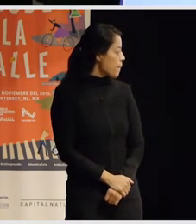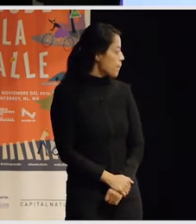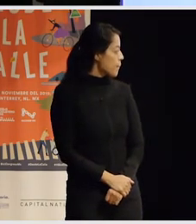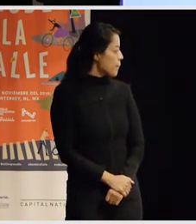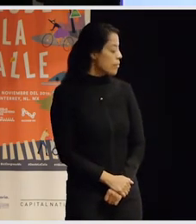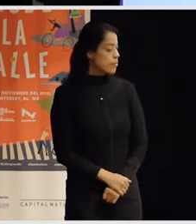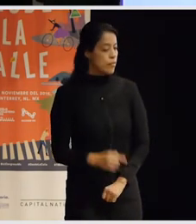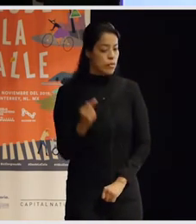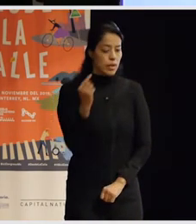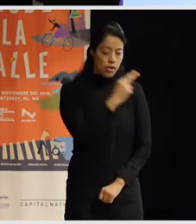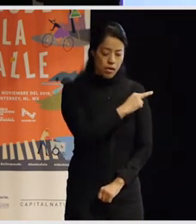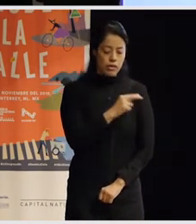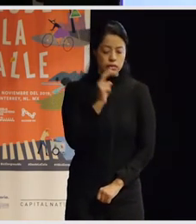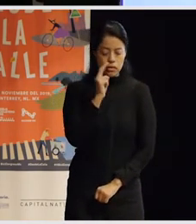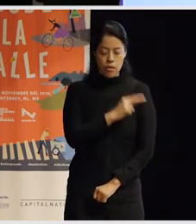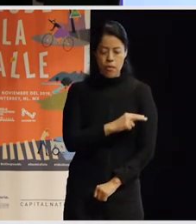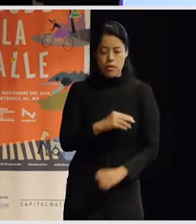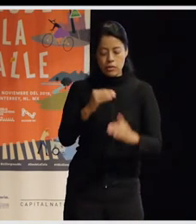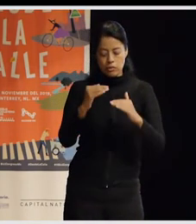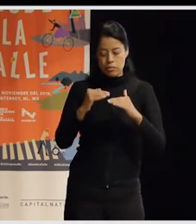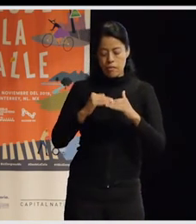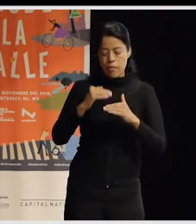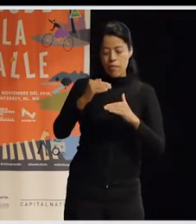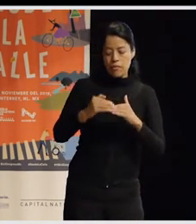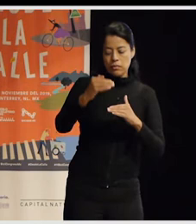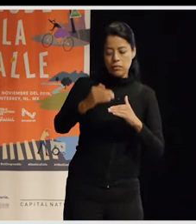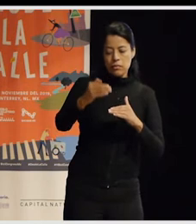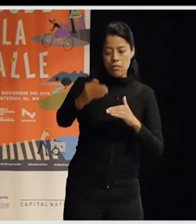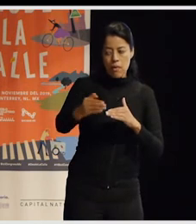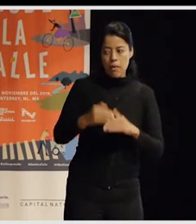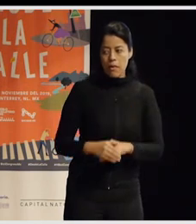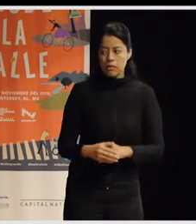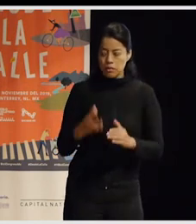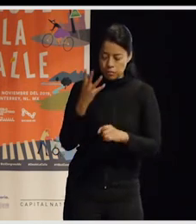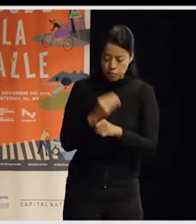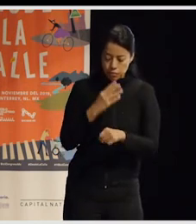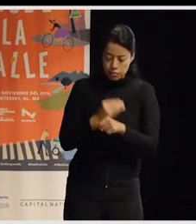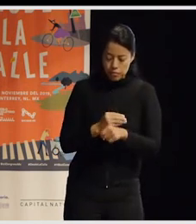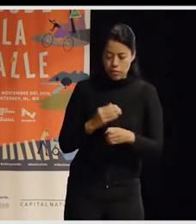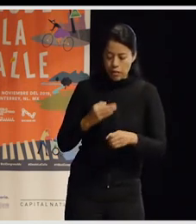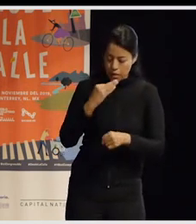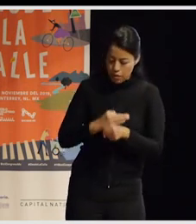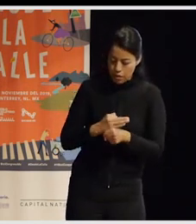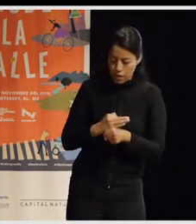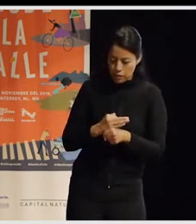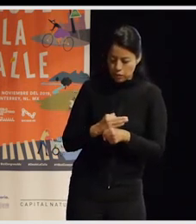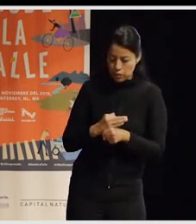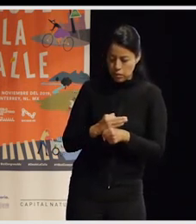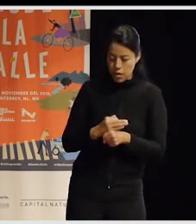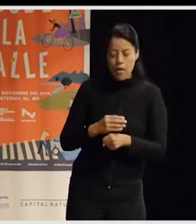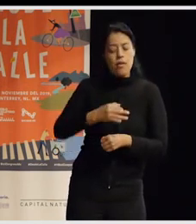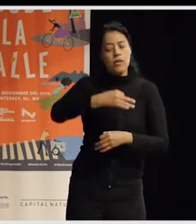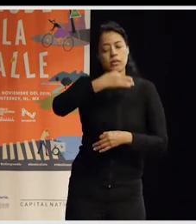y bueno aquí nos encontramos estas son las etapas como lo lo estructuramos ahorita nos